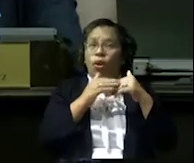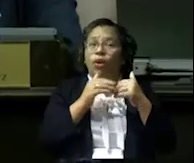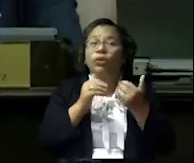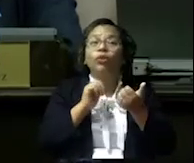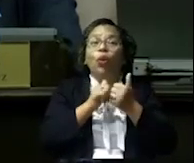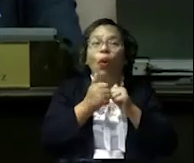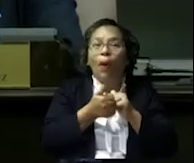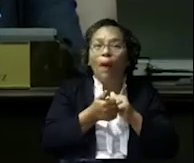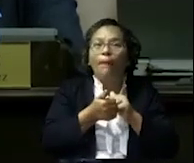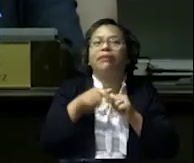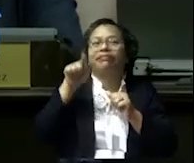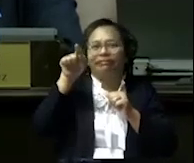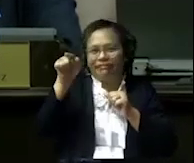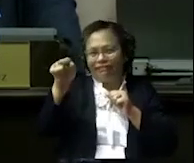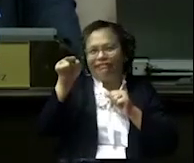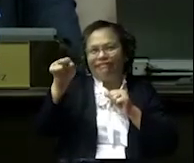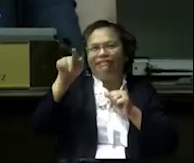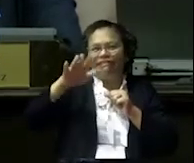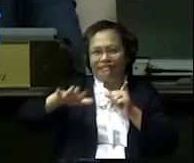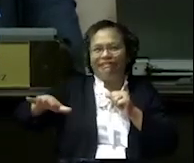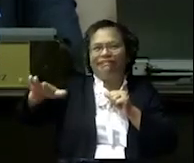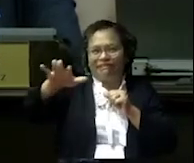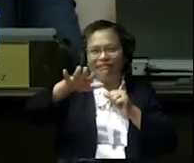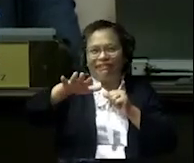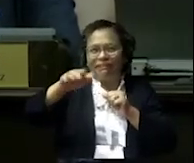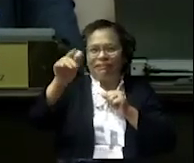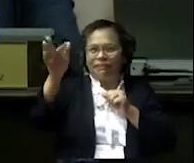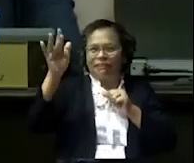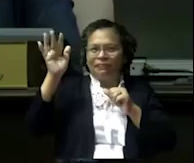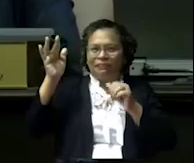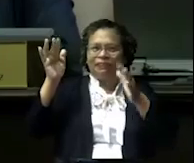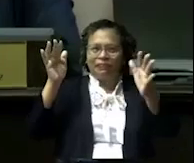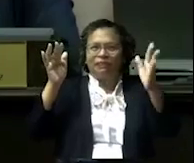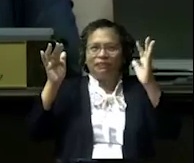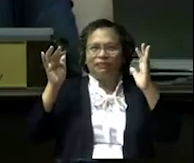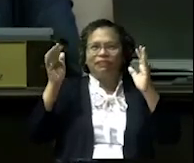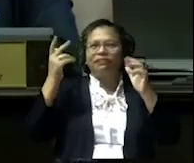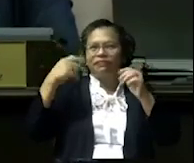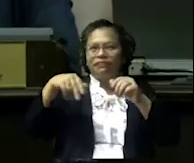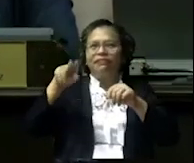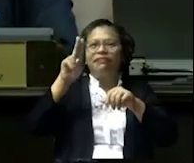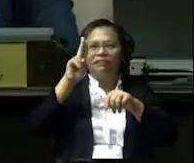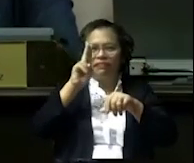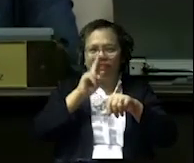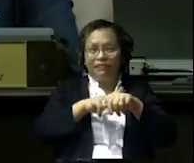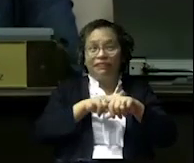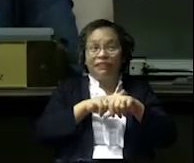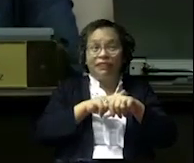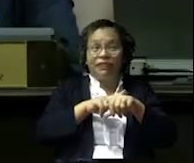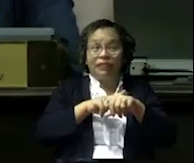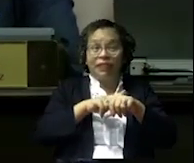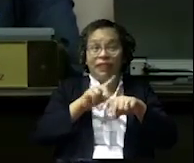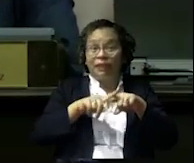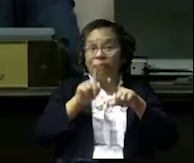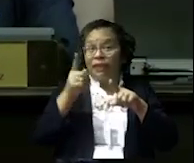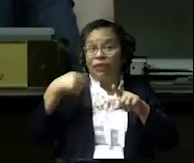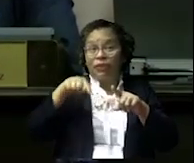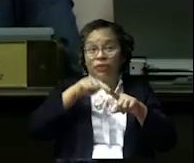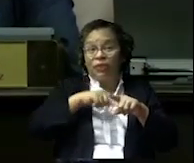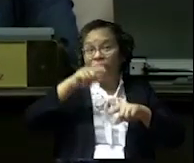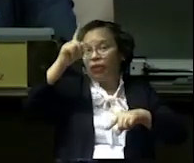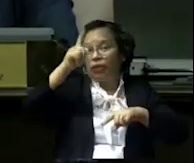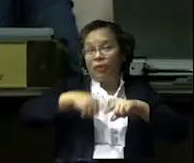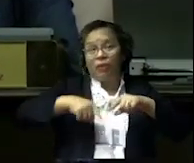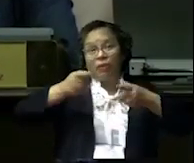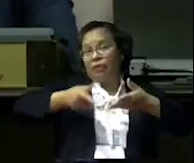ese es su hábitat natural. Pero si nosotros dejamos eso así, cada vez más personas van a estar